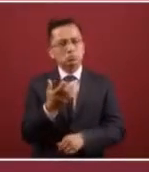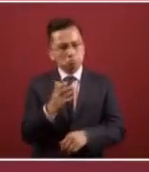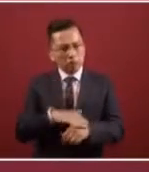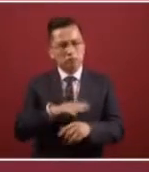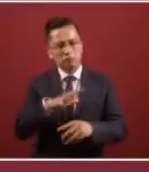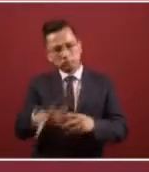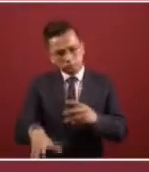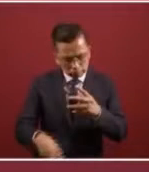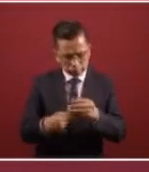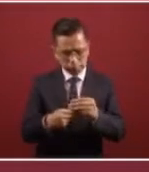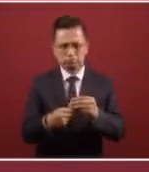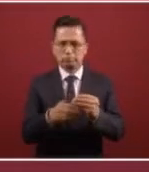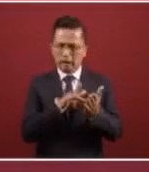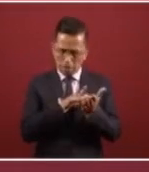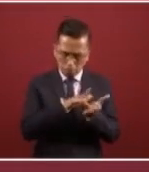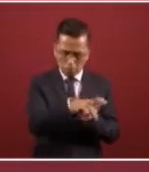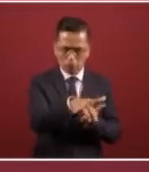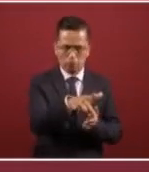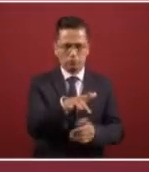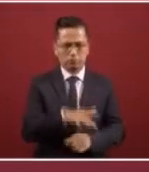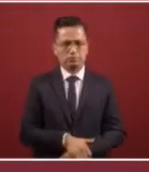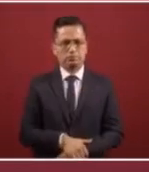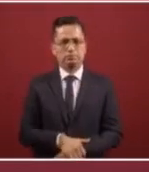otro apoyo adicional.